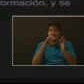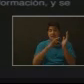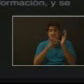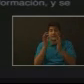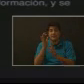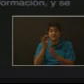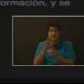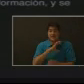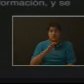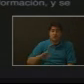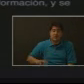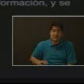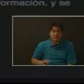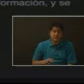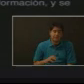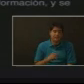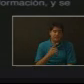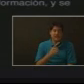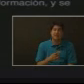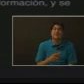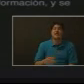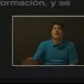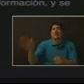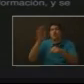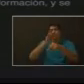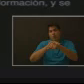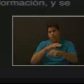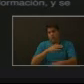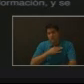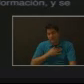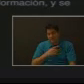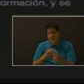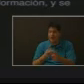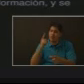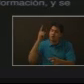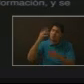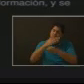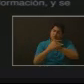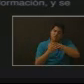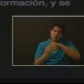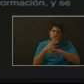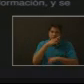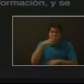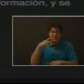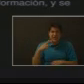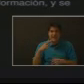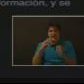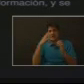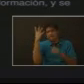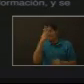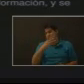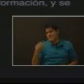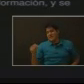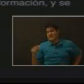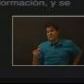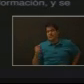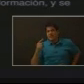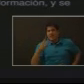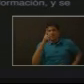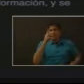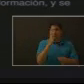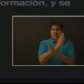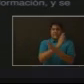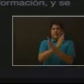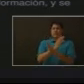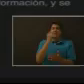con tu sangre preciosa. Para uno se vuelve hasta un tipo de protección el cubrirse con la sangre de Cristo. Amén.